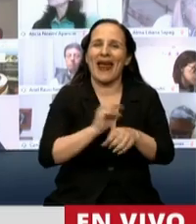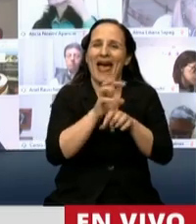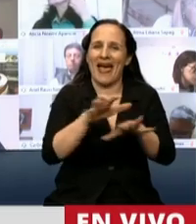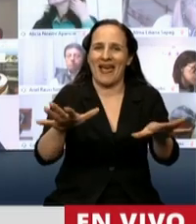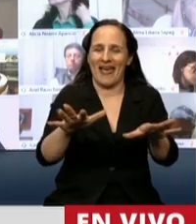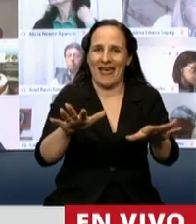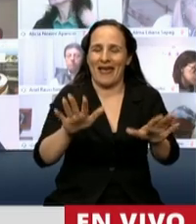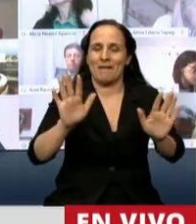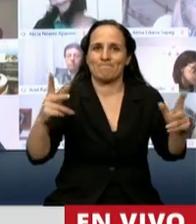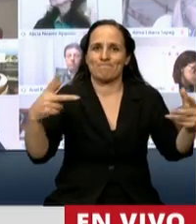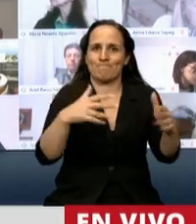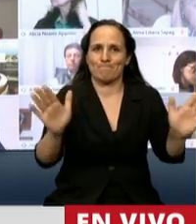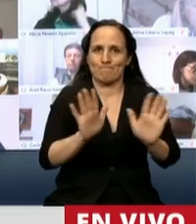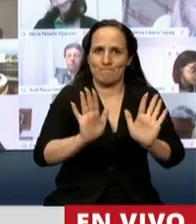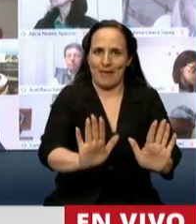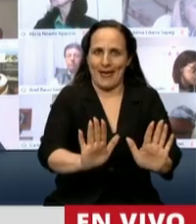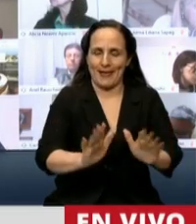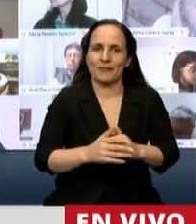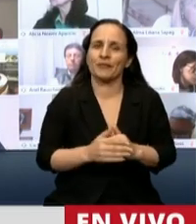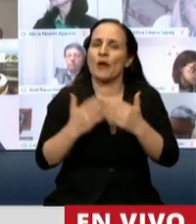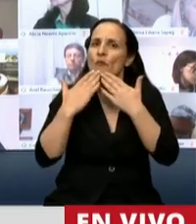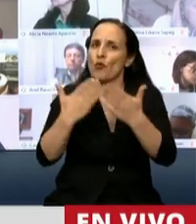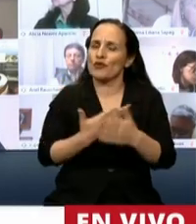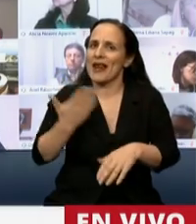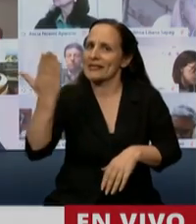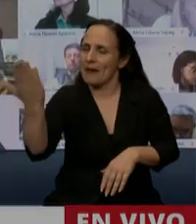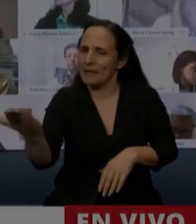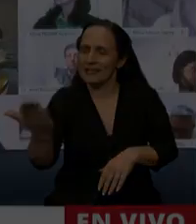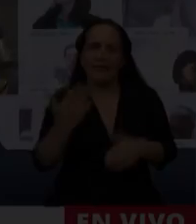en nuestro país. Muchas gracias, señor presidente. Gracias, diputado.